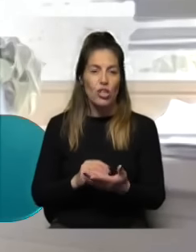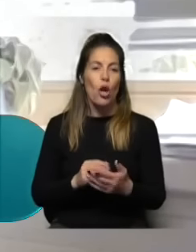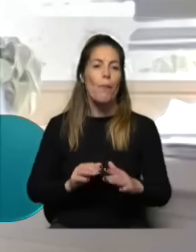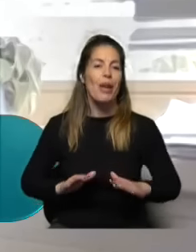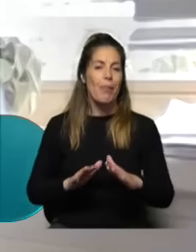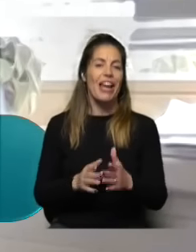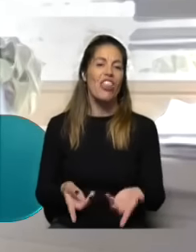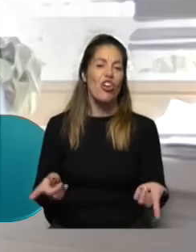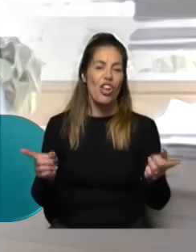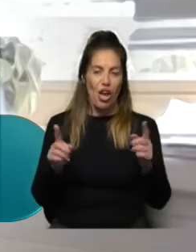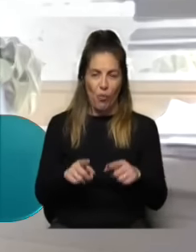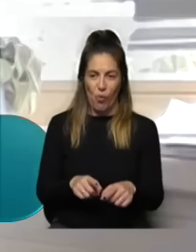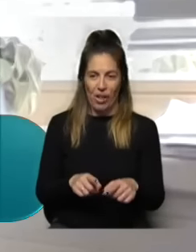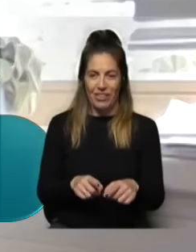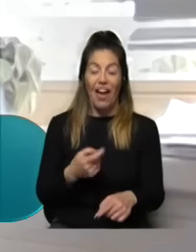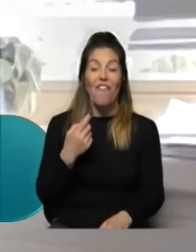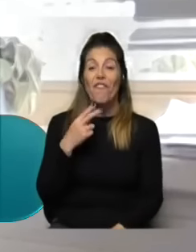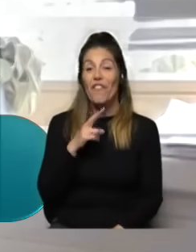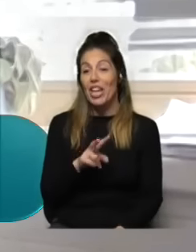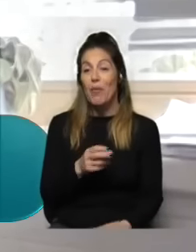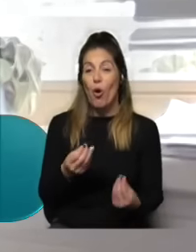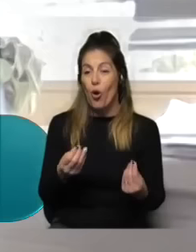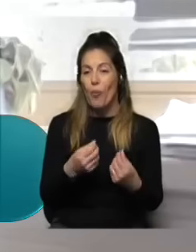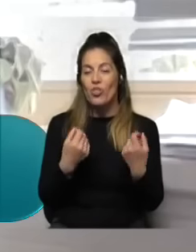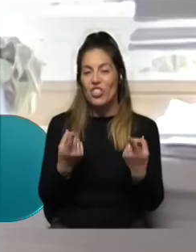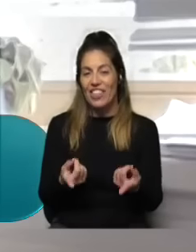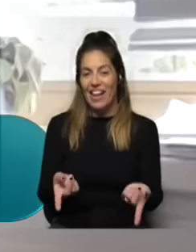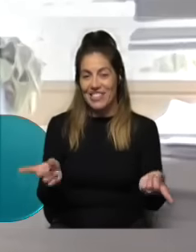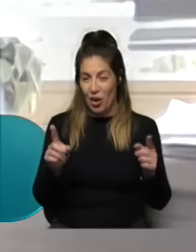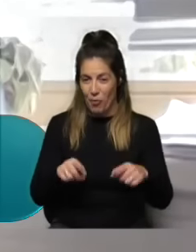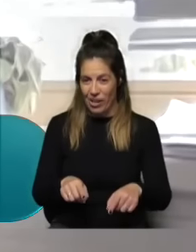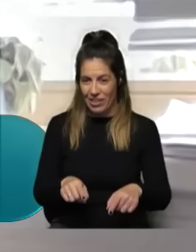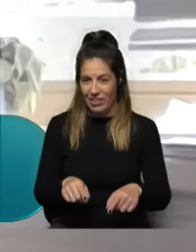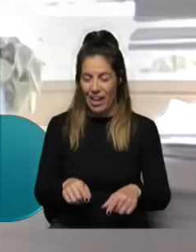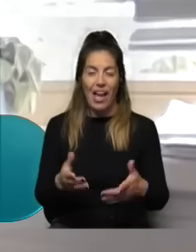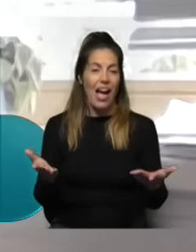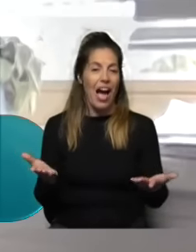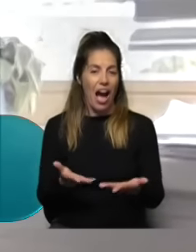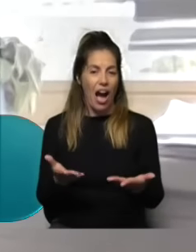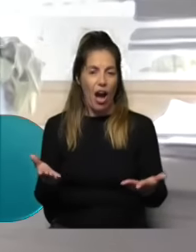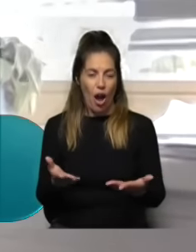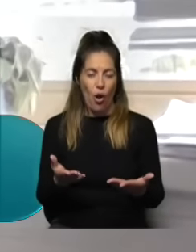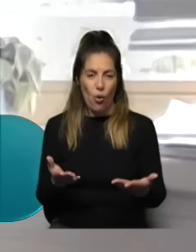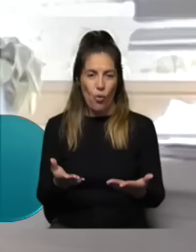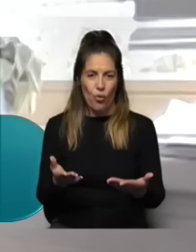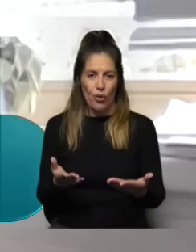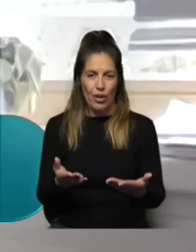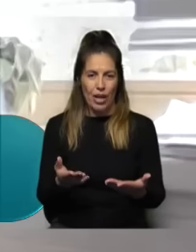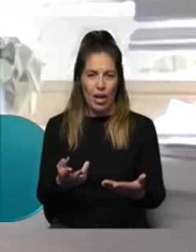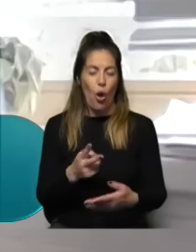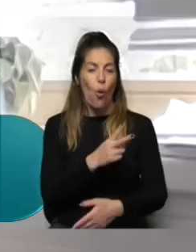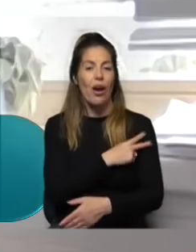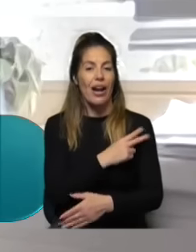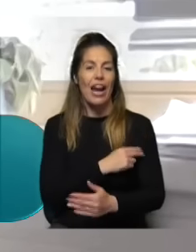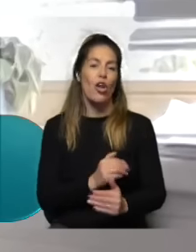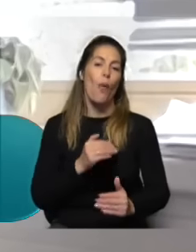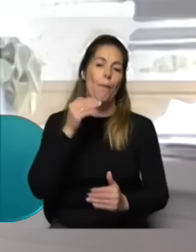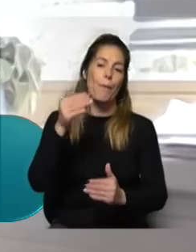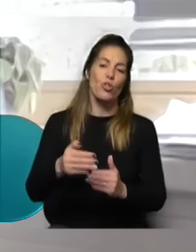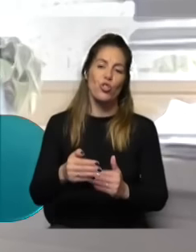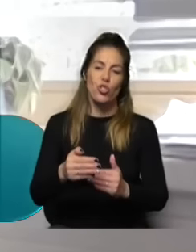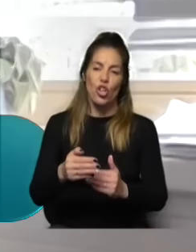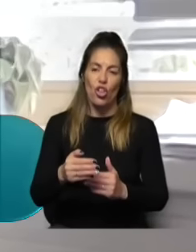quiere. Veremos cómo se da esa vuelta. En este momento tengo un cargo postdoctoral que se llama. Y